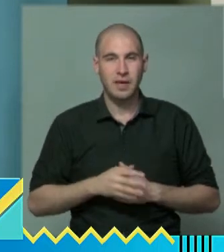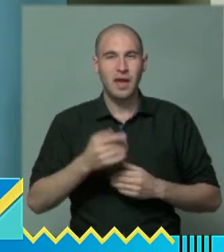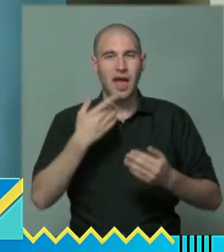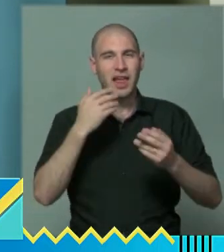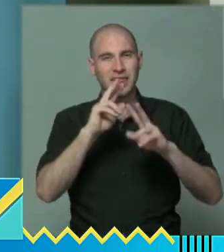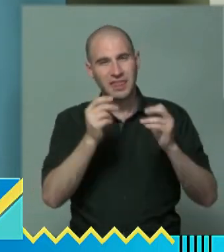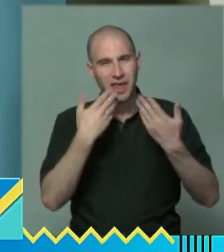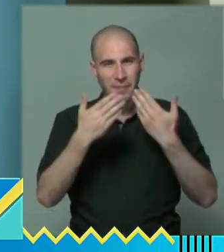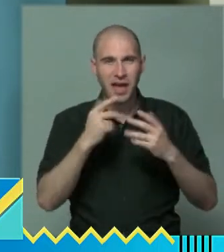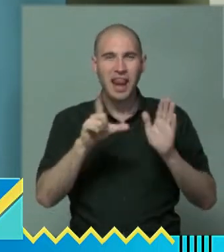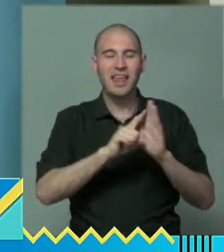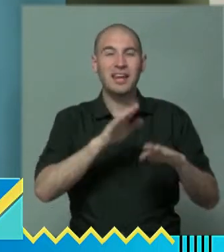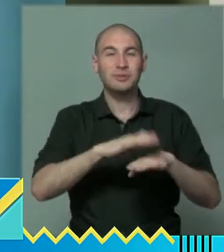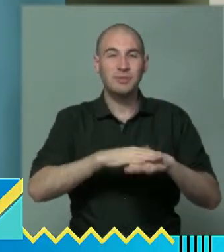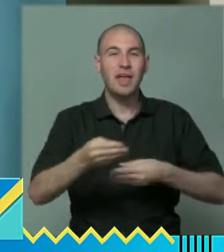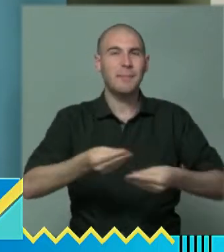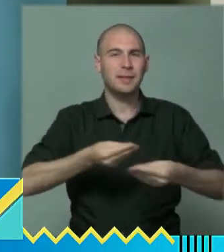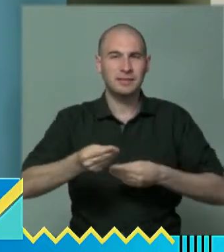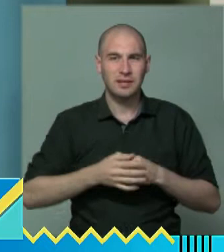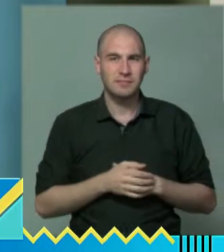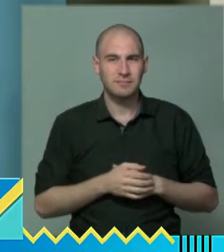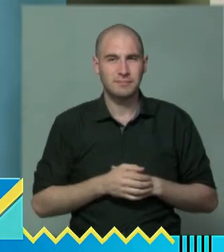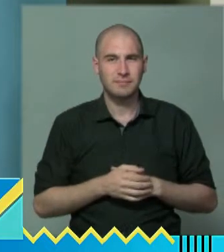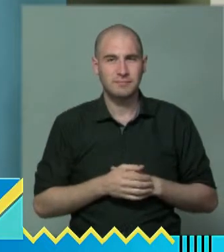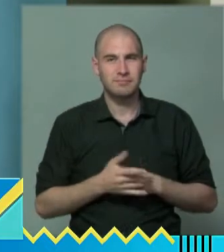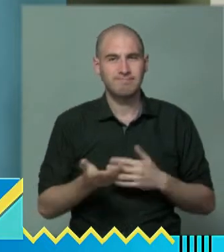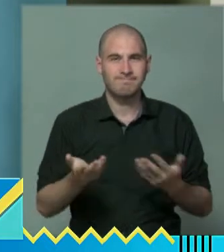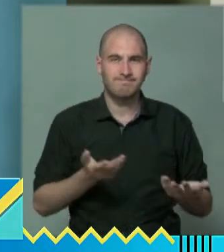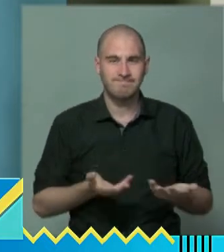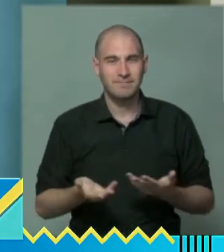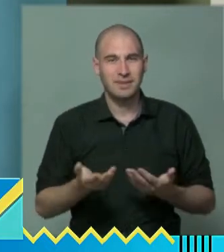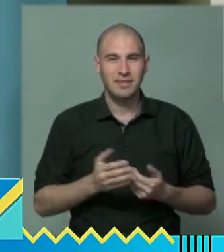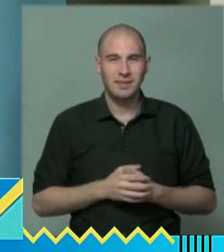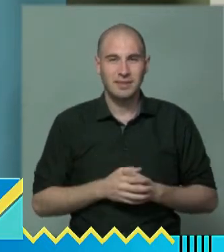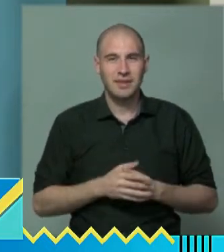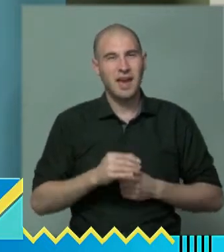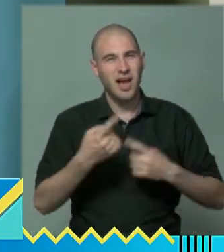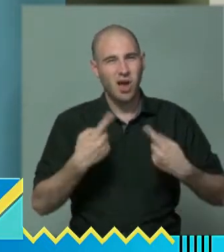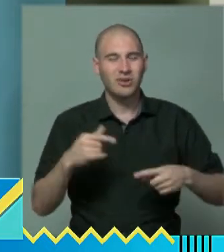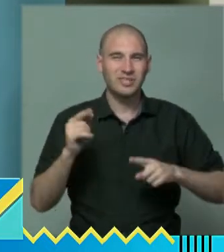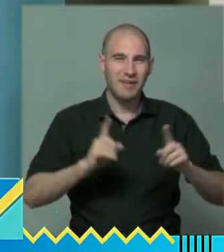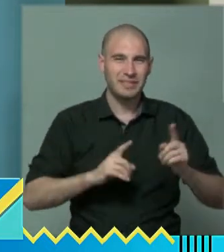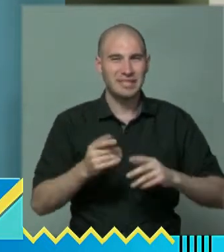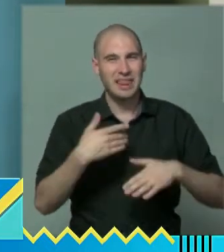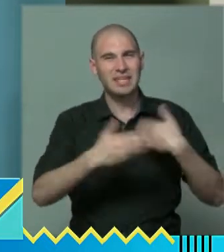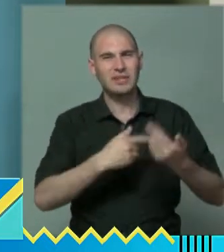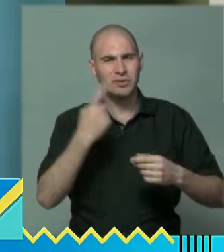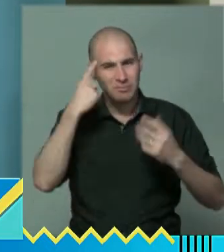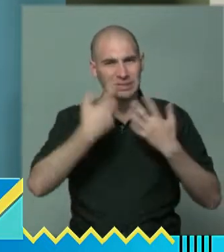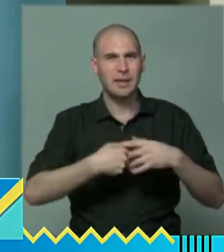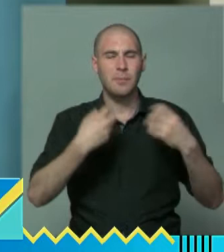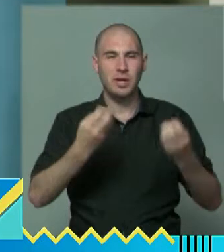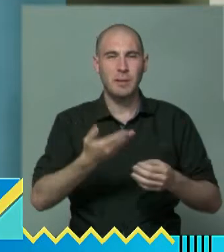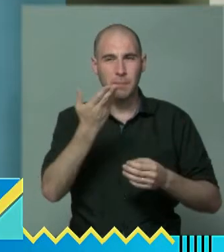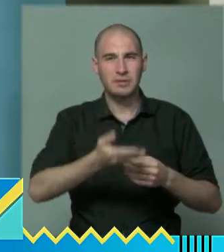hablar de ley de responsabilidad empresaria, por ahí tiene algunas cosas que tendríamos que desarrollar y pensar bien, porque bueno,